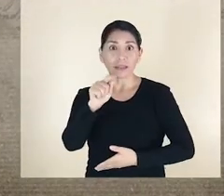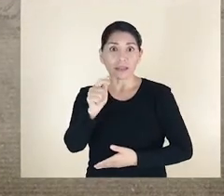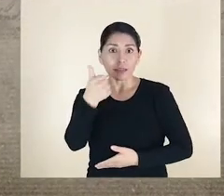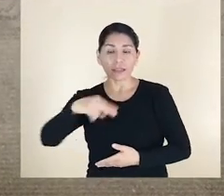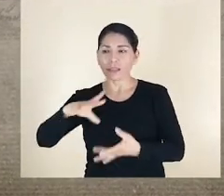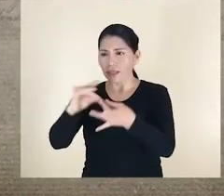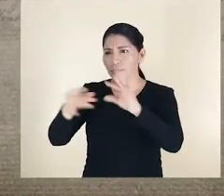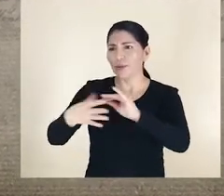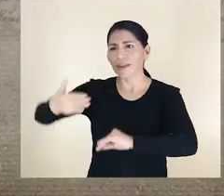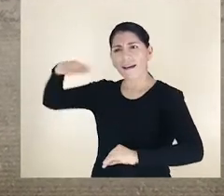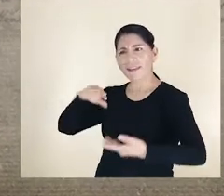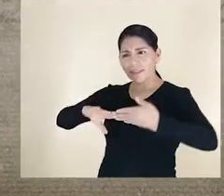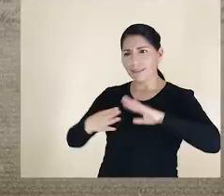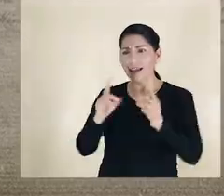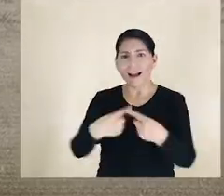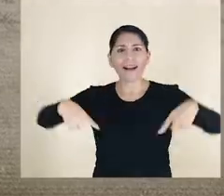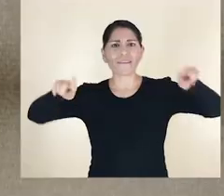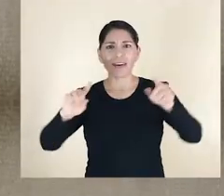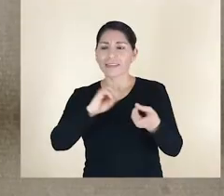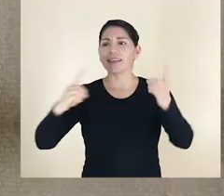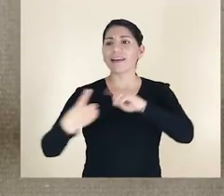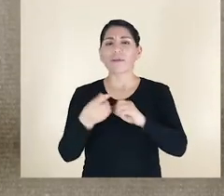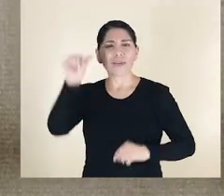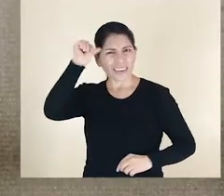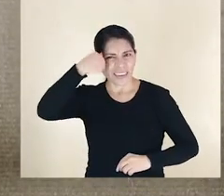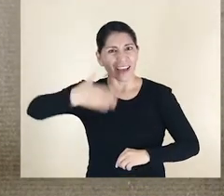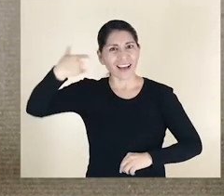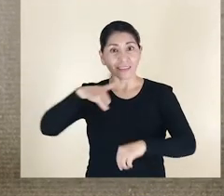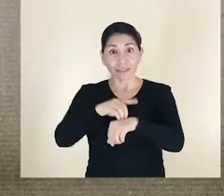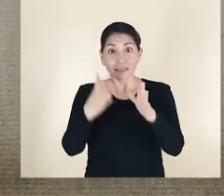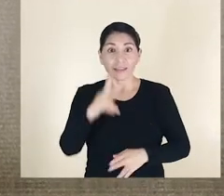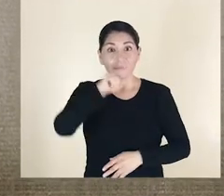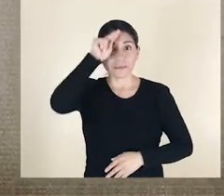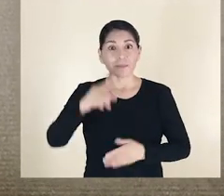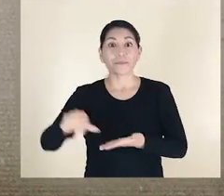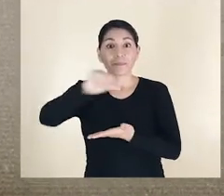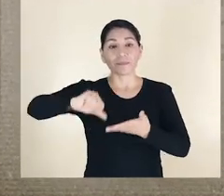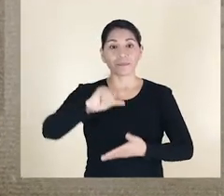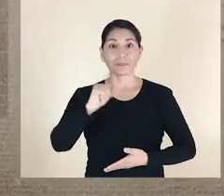2010. Plaza Gastañeta, un patrimonio de los cambios urbanísticos de la ciudad y un homenaje a un